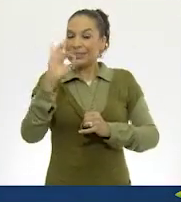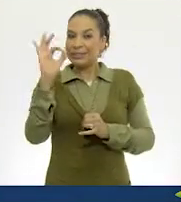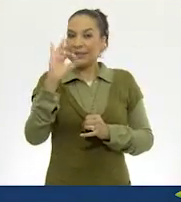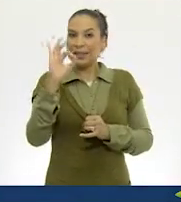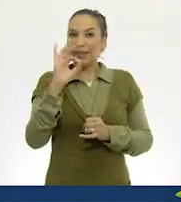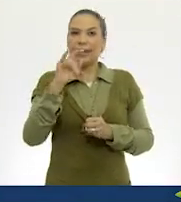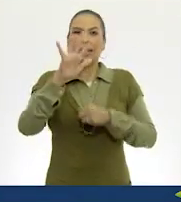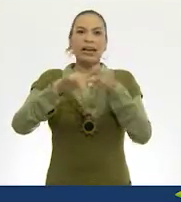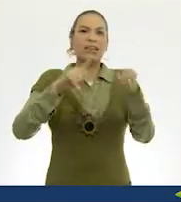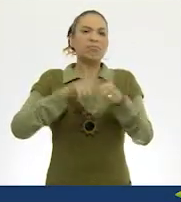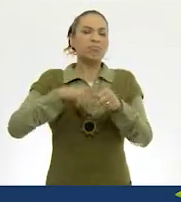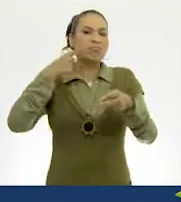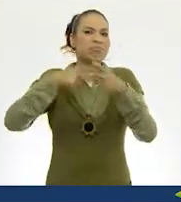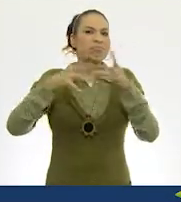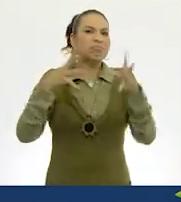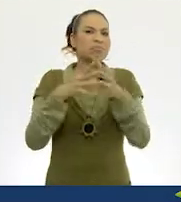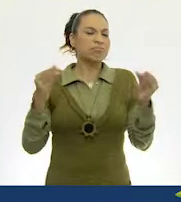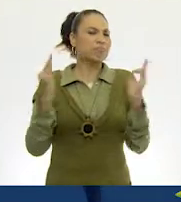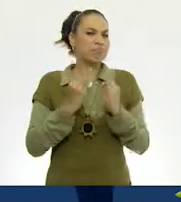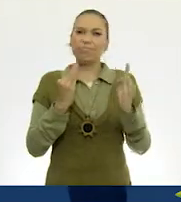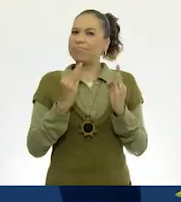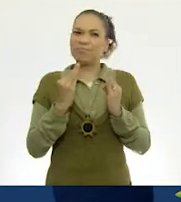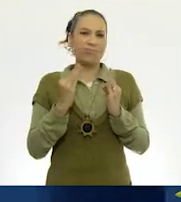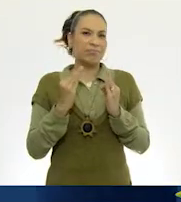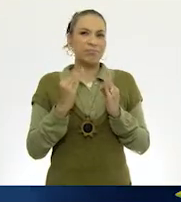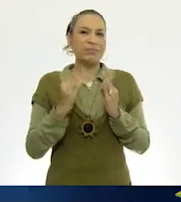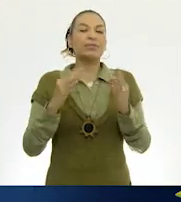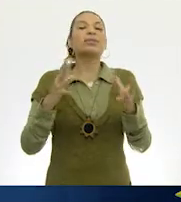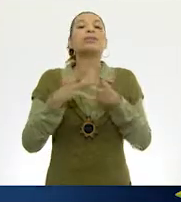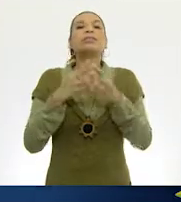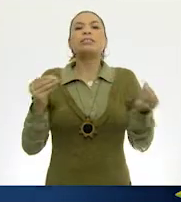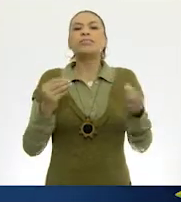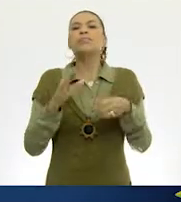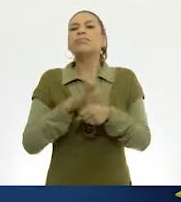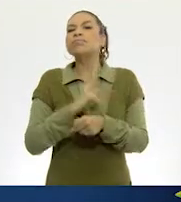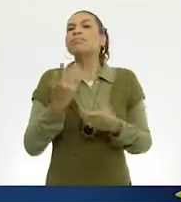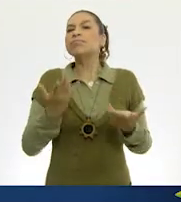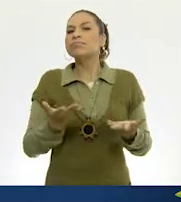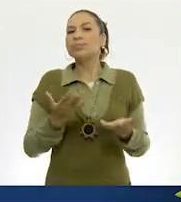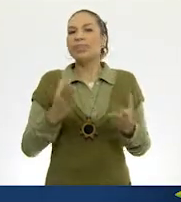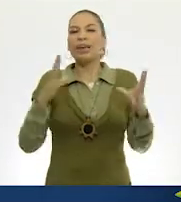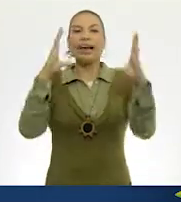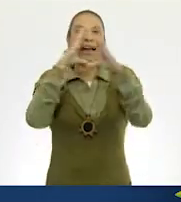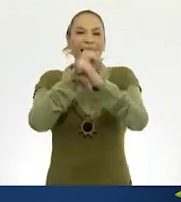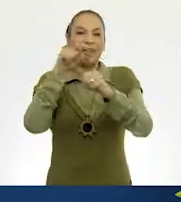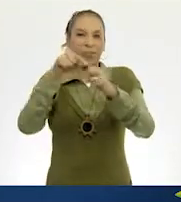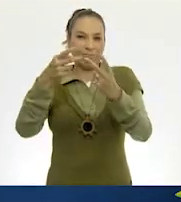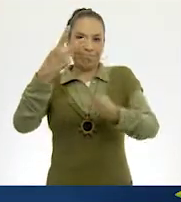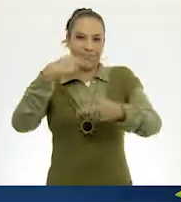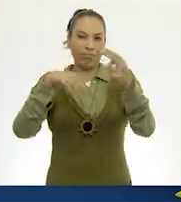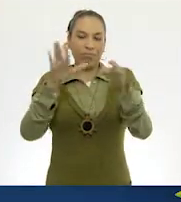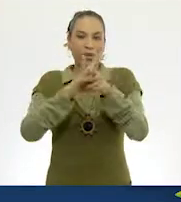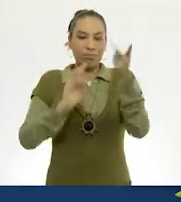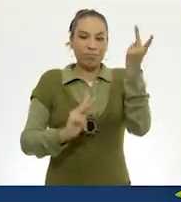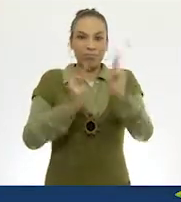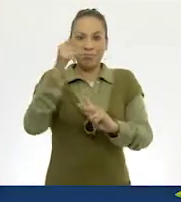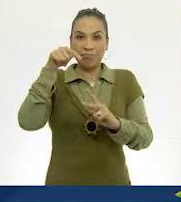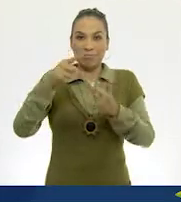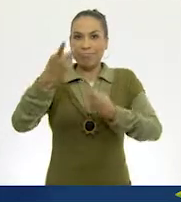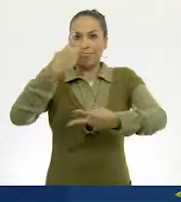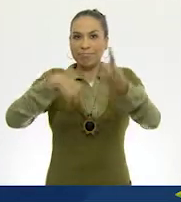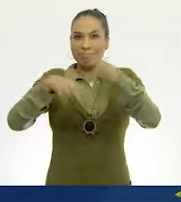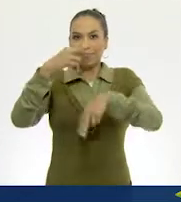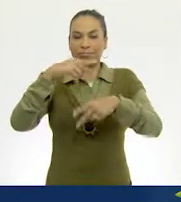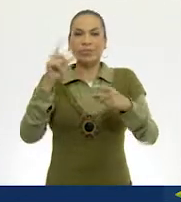las especies se empezaron a extinguir no en el frío, sino se empezaron a extinguir en los climas cálidos, porque la vegetación que empieza a